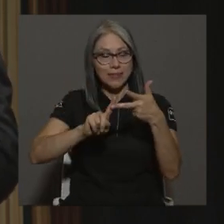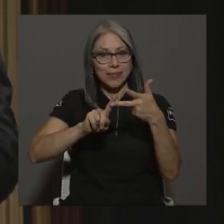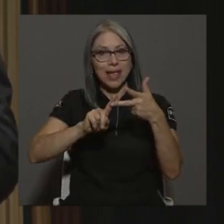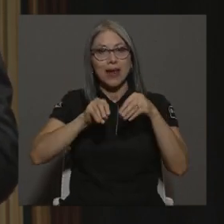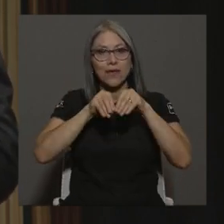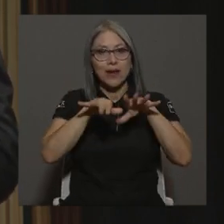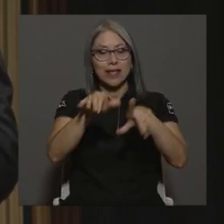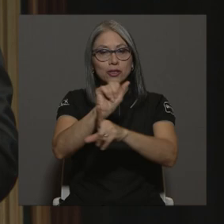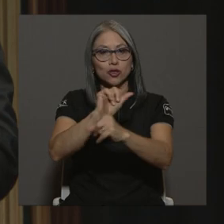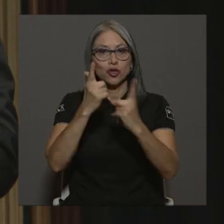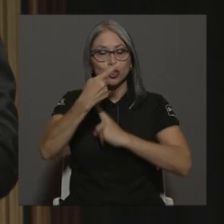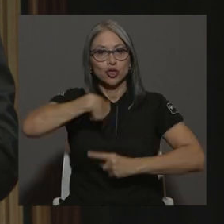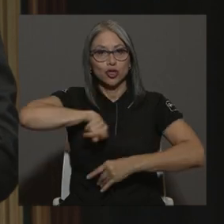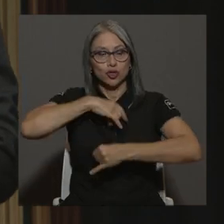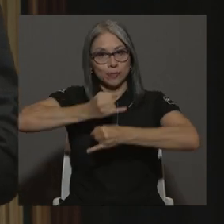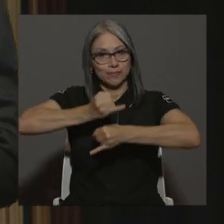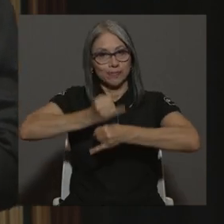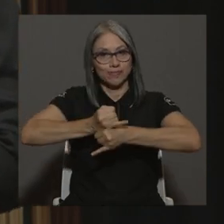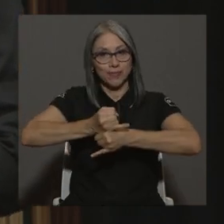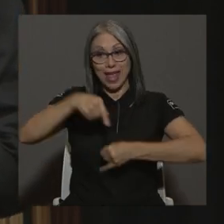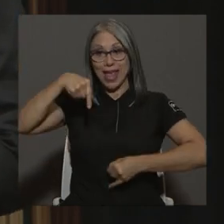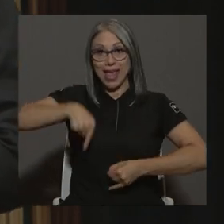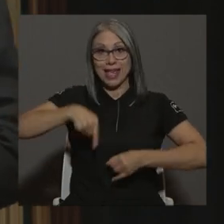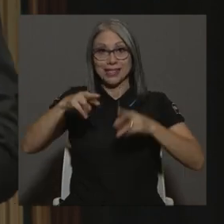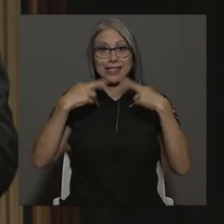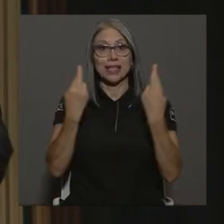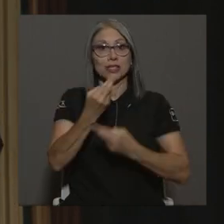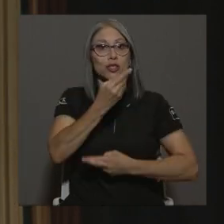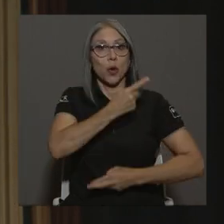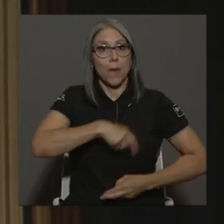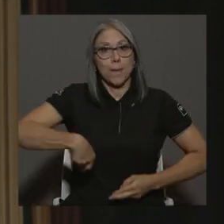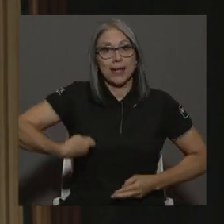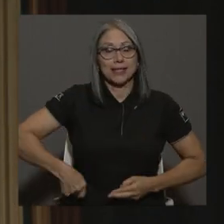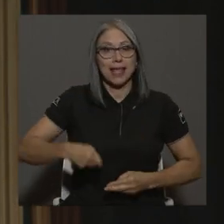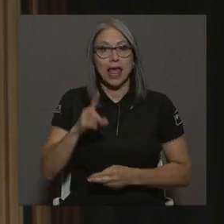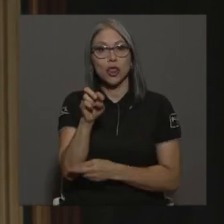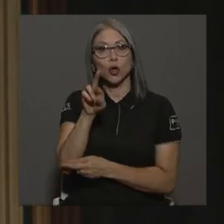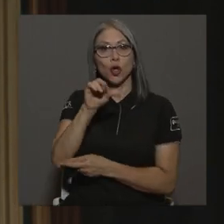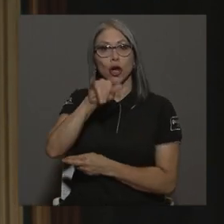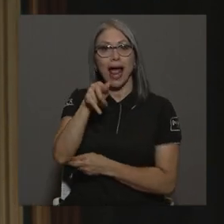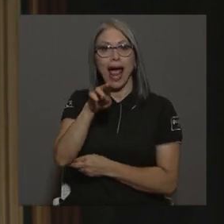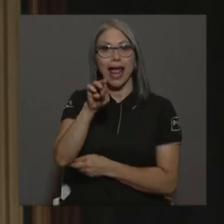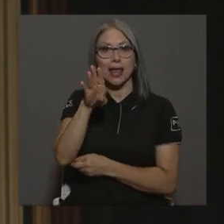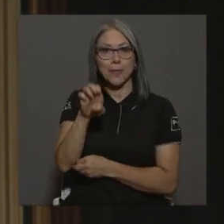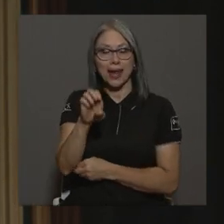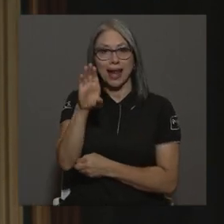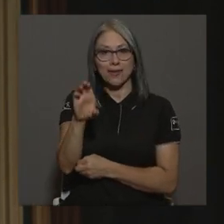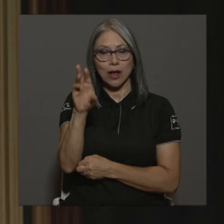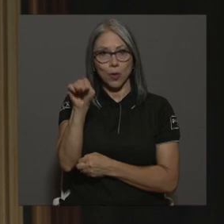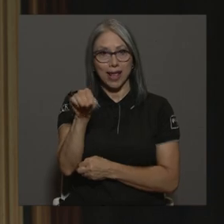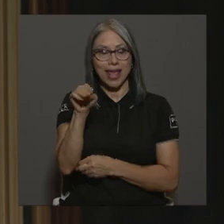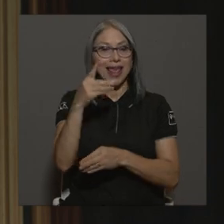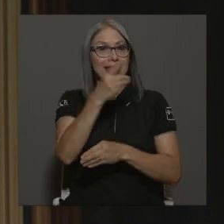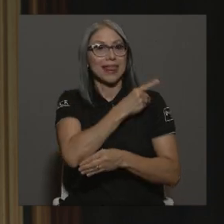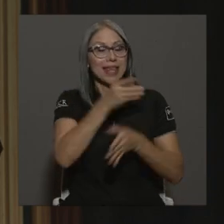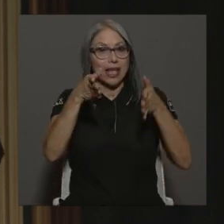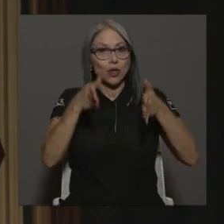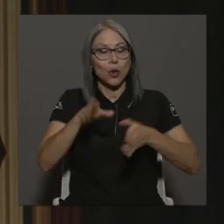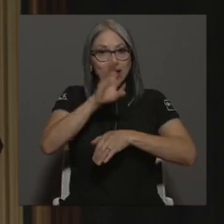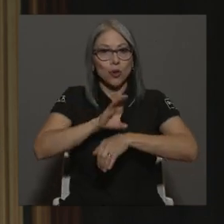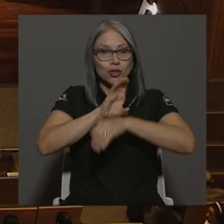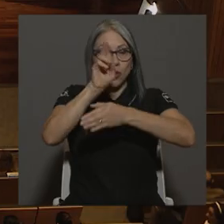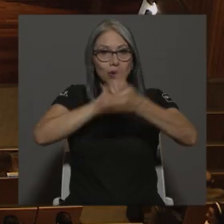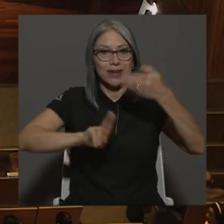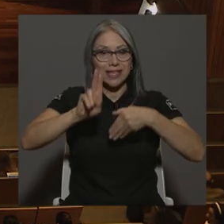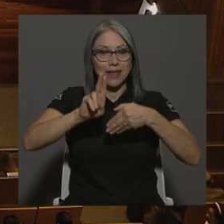nuestra institución. Preside esta sesión el doctor Jaime Caravaca Morera, director del Consejo Universitario. Le acompaña